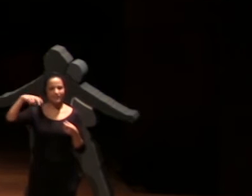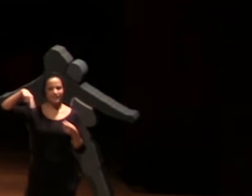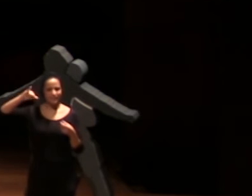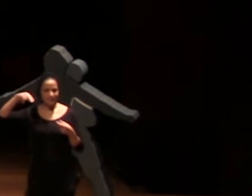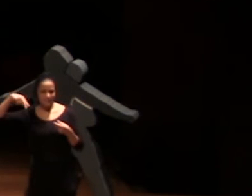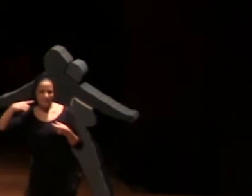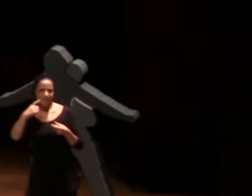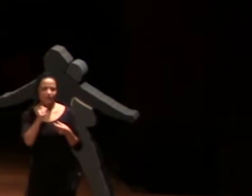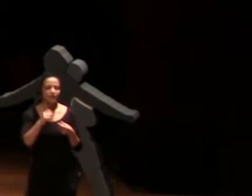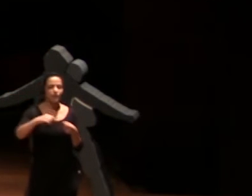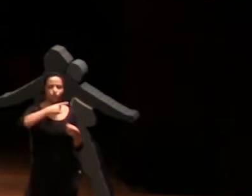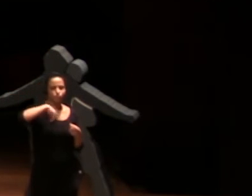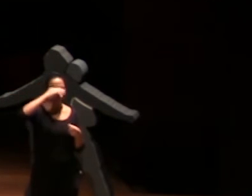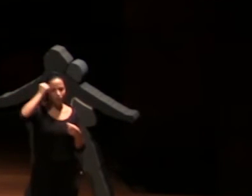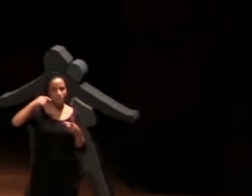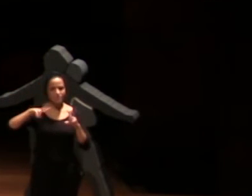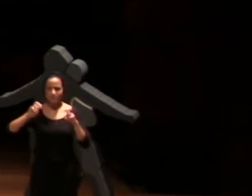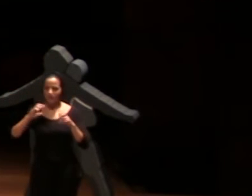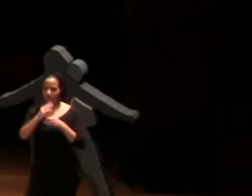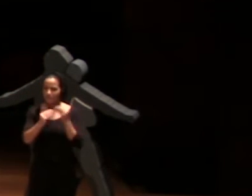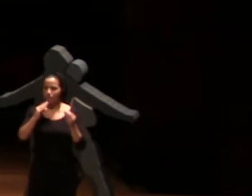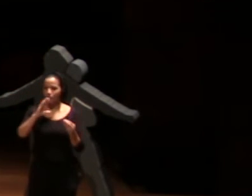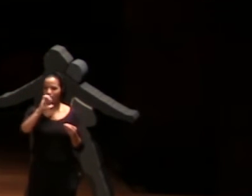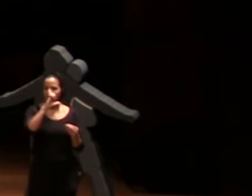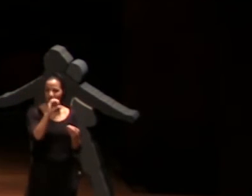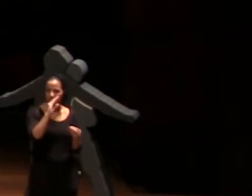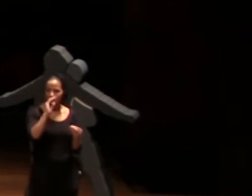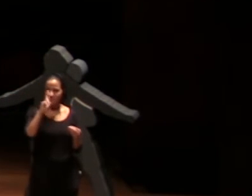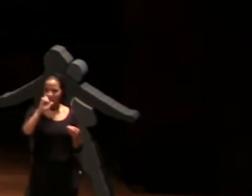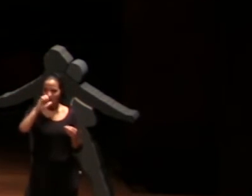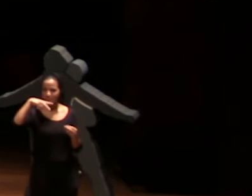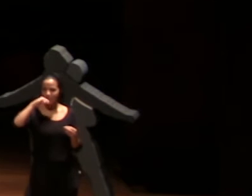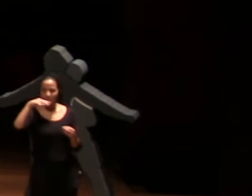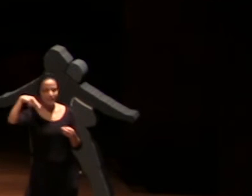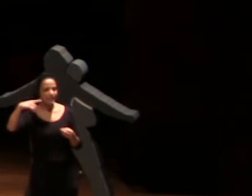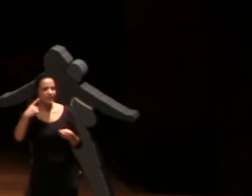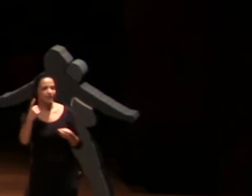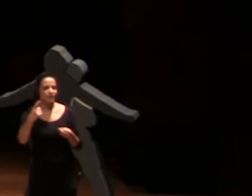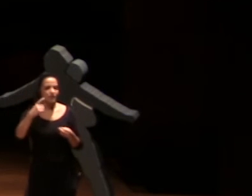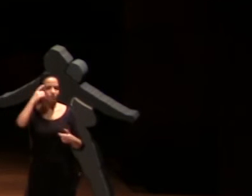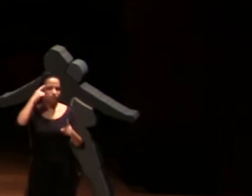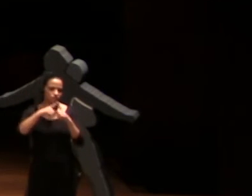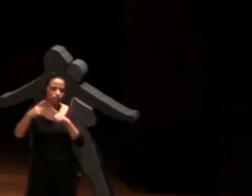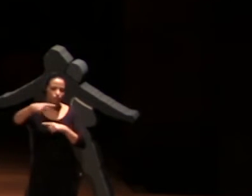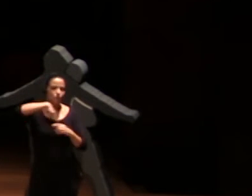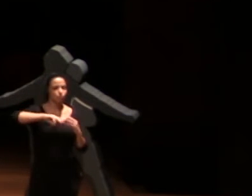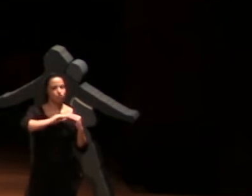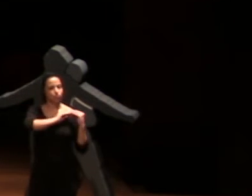no se nos debe olvidar que estamos haciendo un triaje, estamos haciendo un screening para coordinarnos dentro de invertir